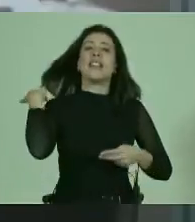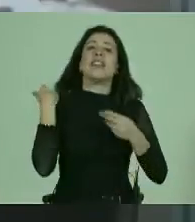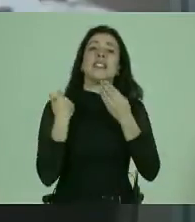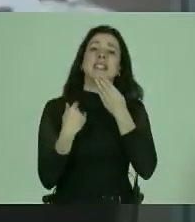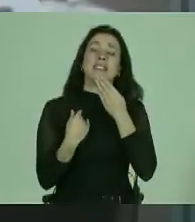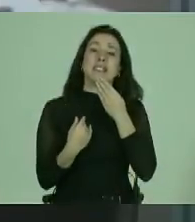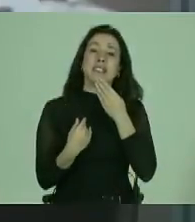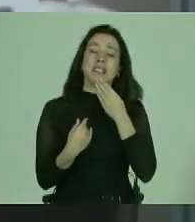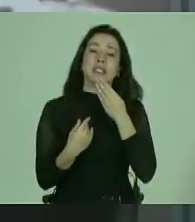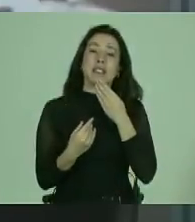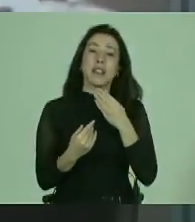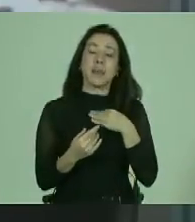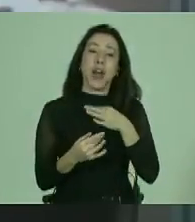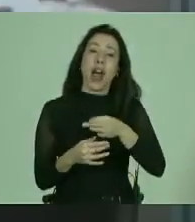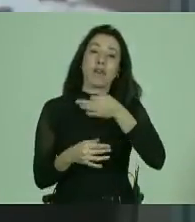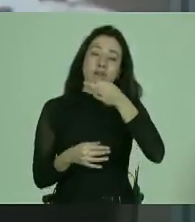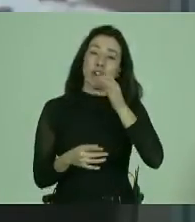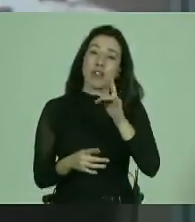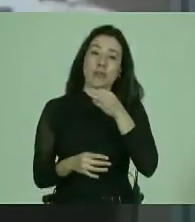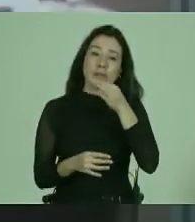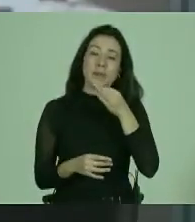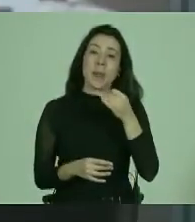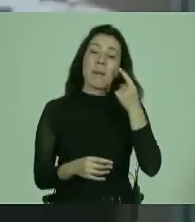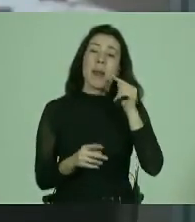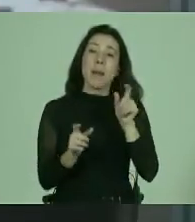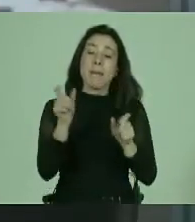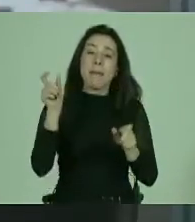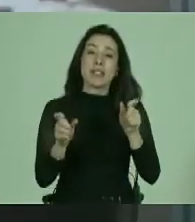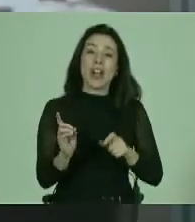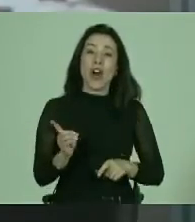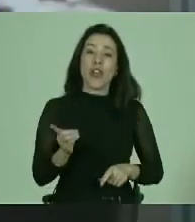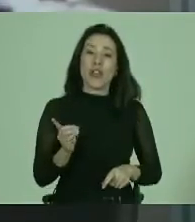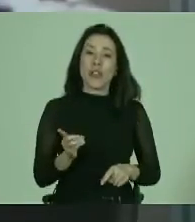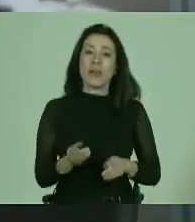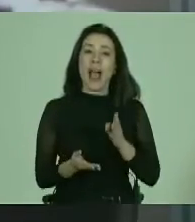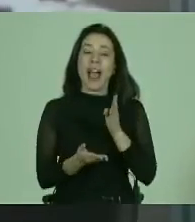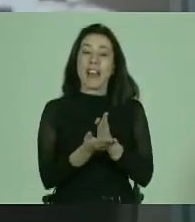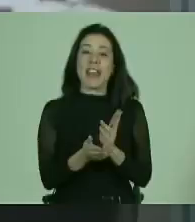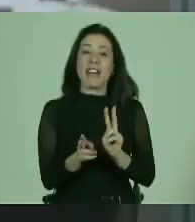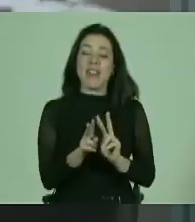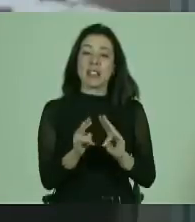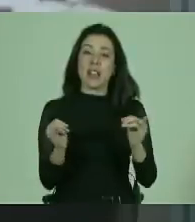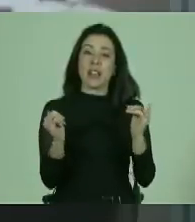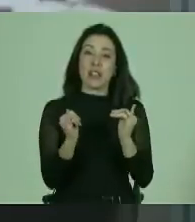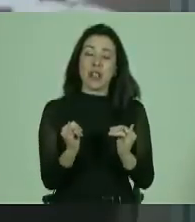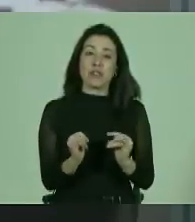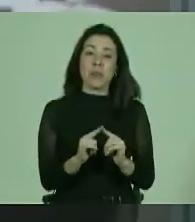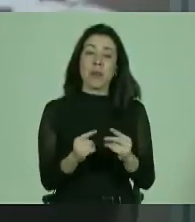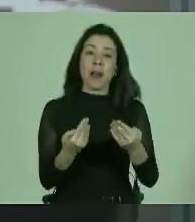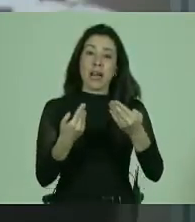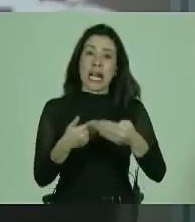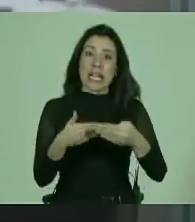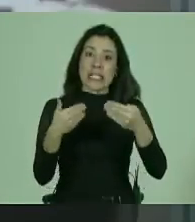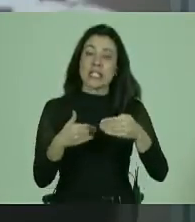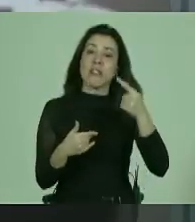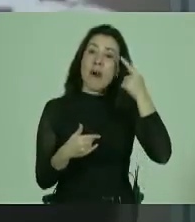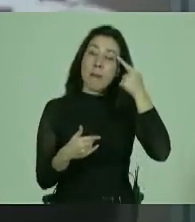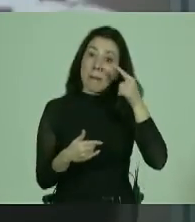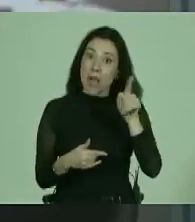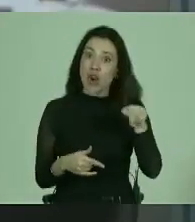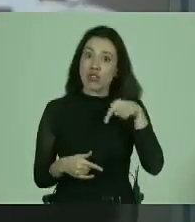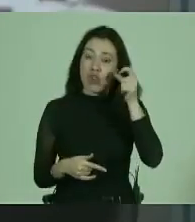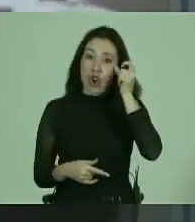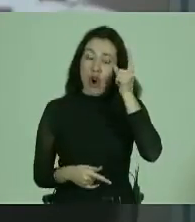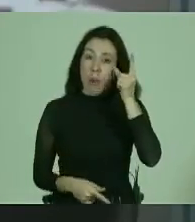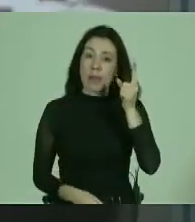argumentario que ahora les ahorraré pero de las personas con discapacidad debe hacerse con carácter restrictivo pero entendemos